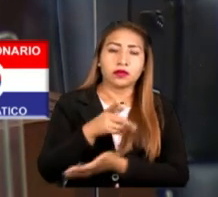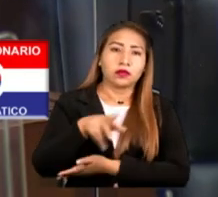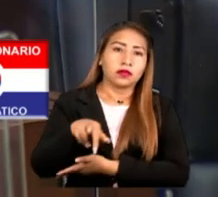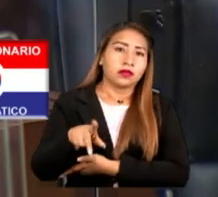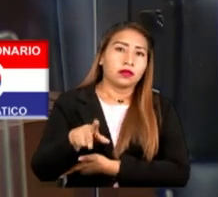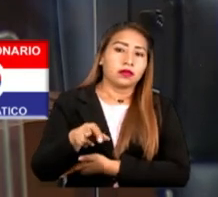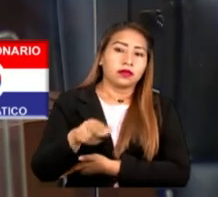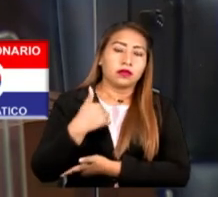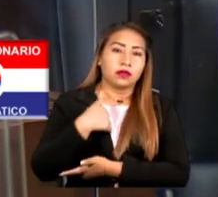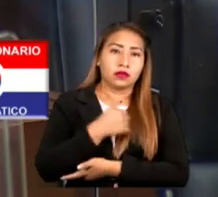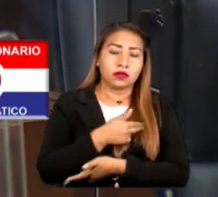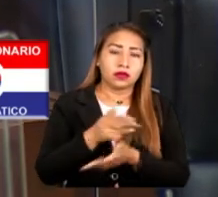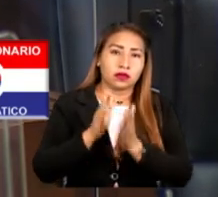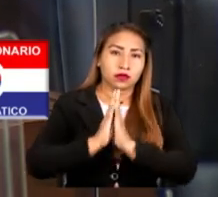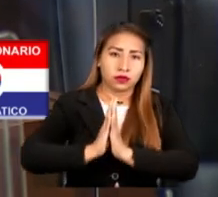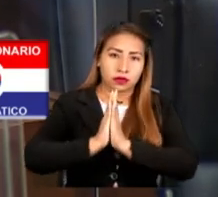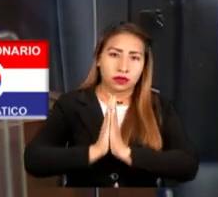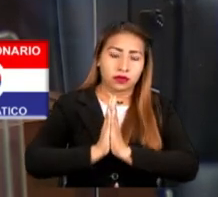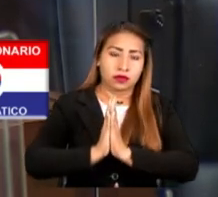les solicito respetuosamente